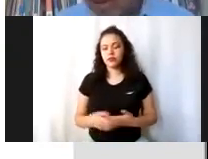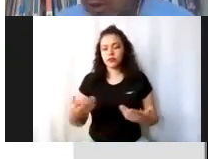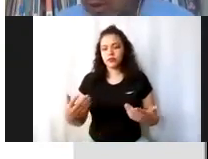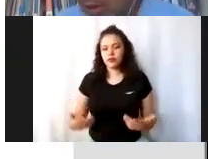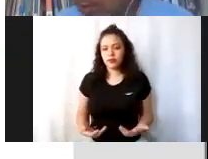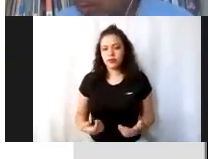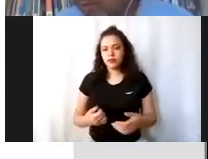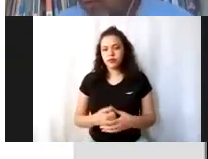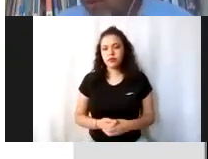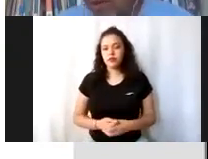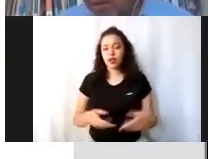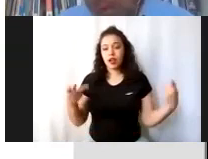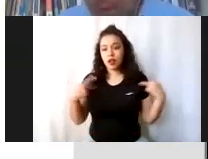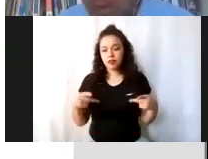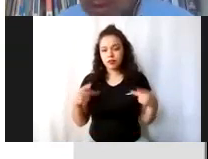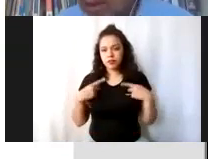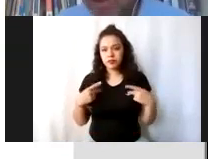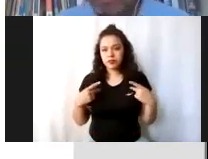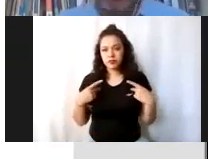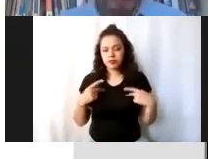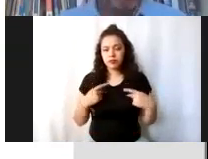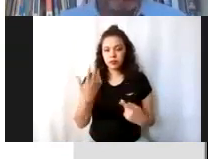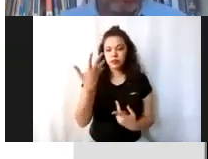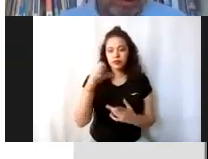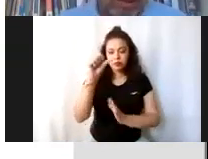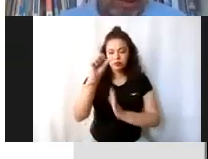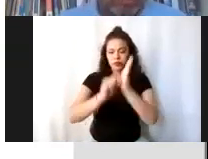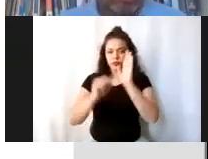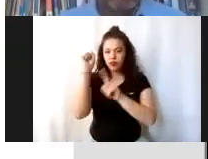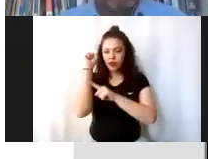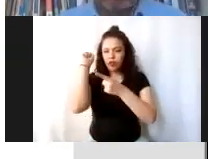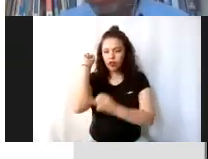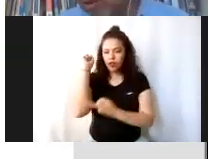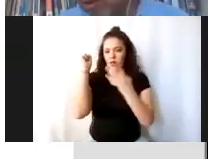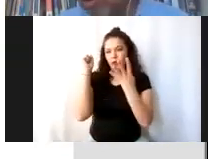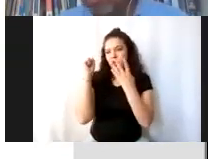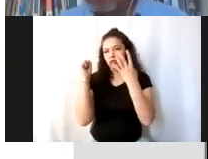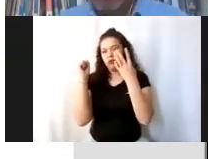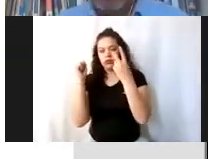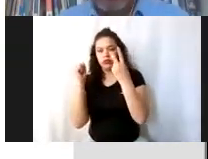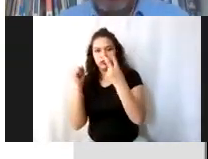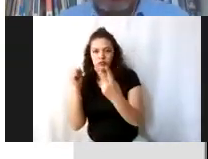la persona de 5 meses de gestación, de 4, de 3, de 2,